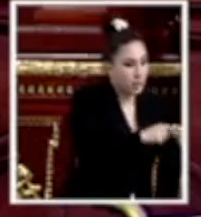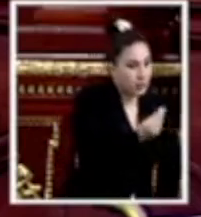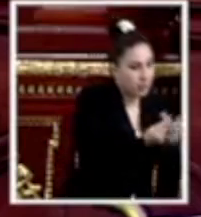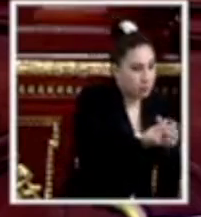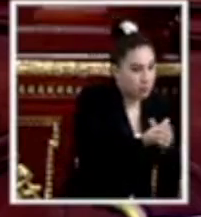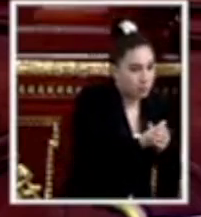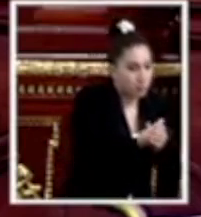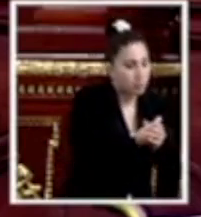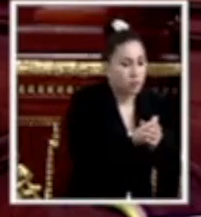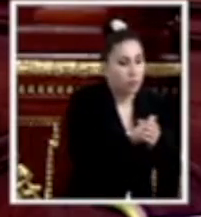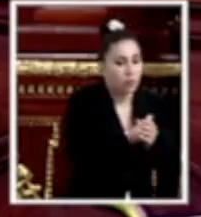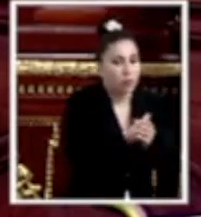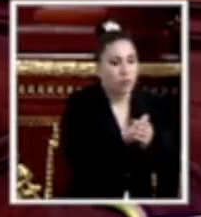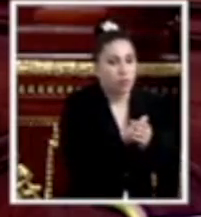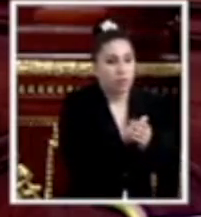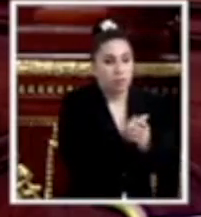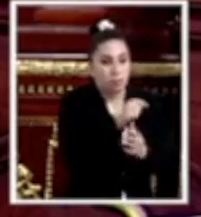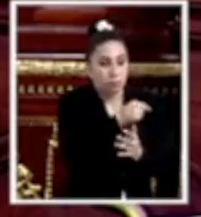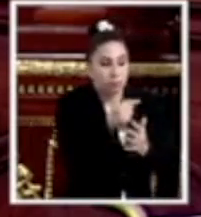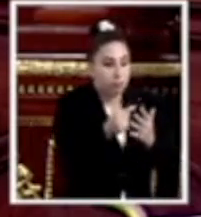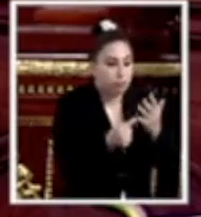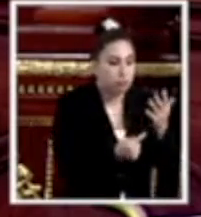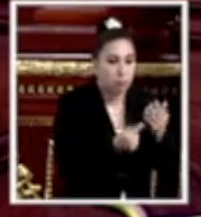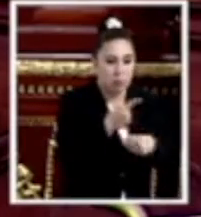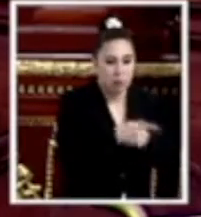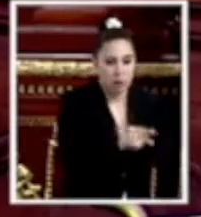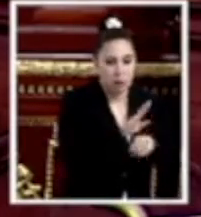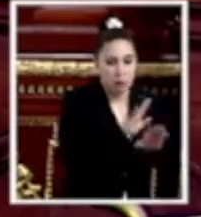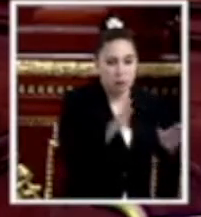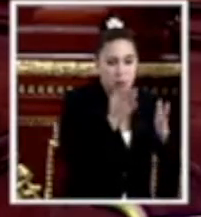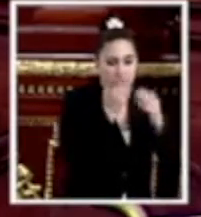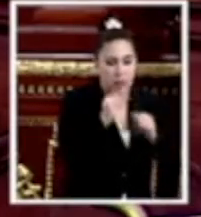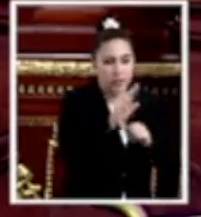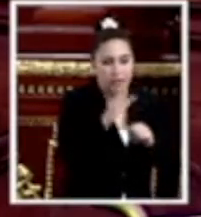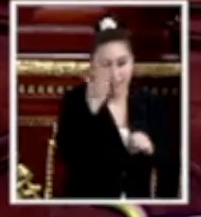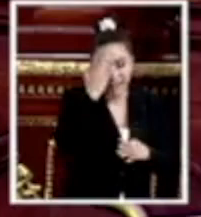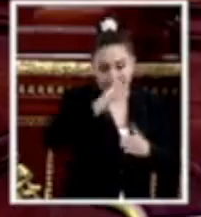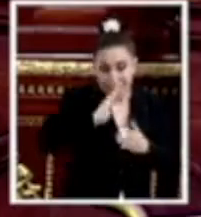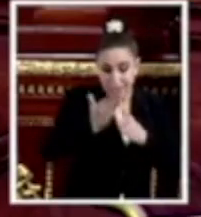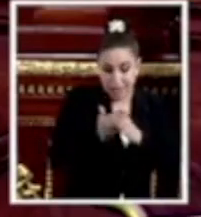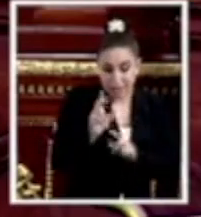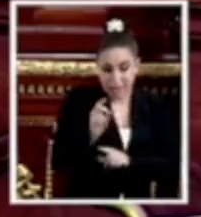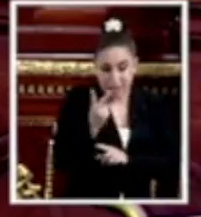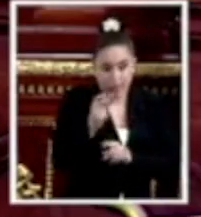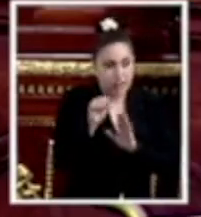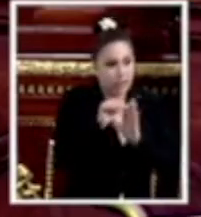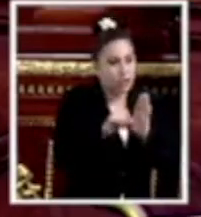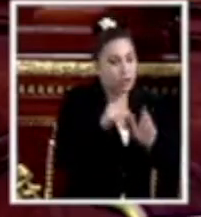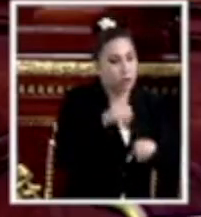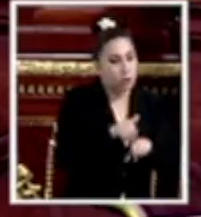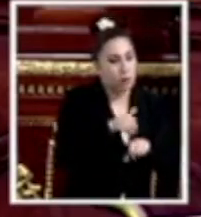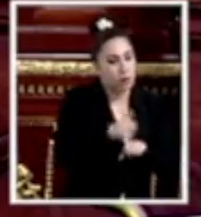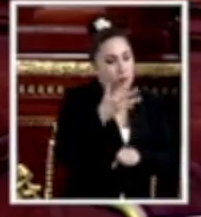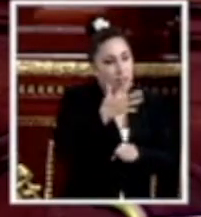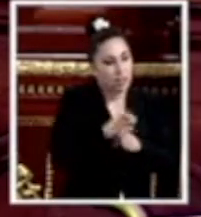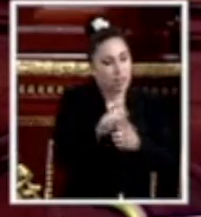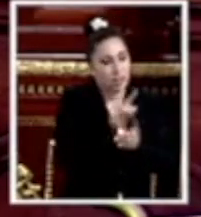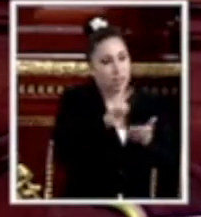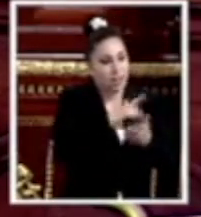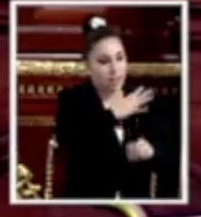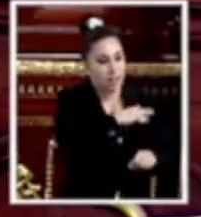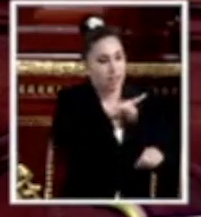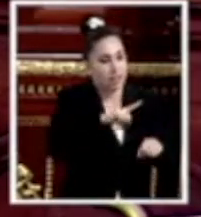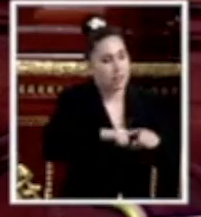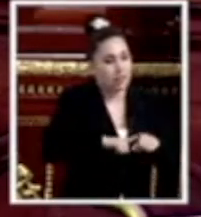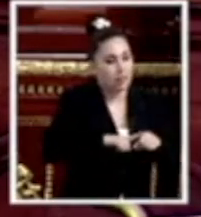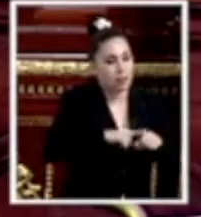que por sus características no son peligrosos en términos de la fracción 32 del artículo 5 de la Ley General para la